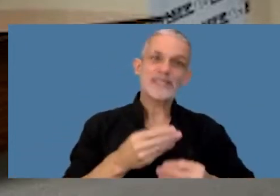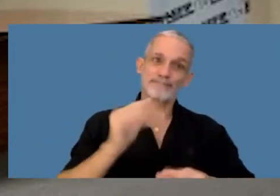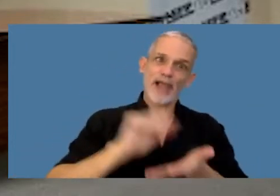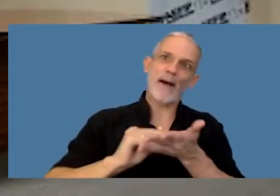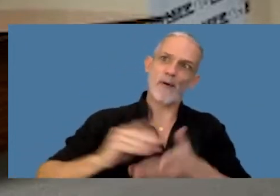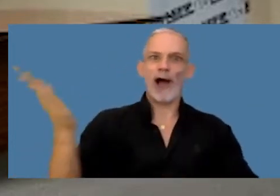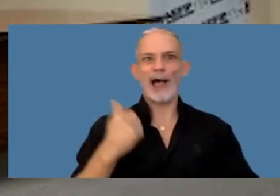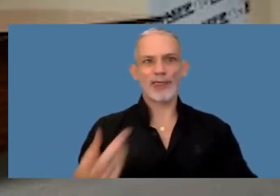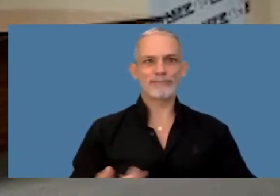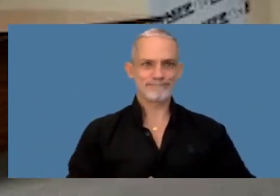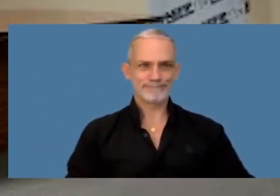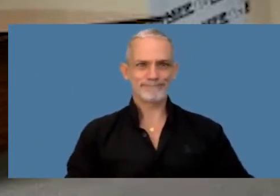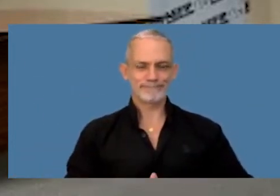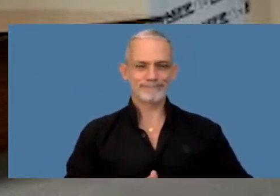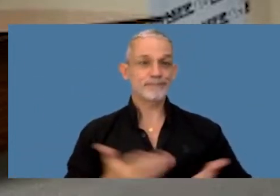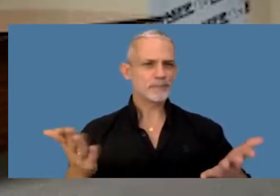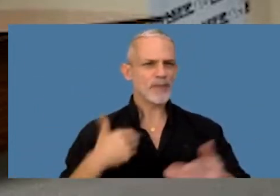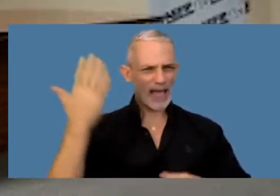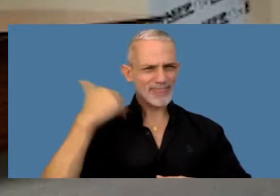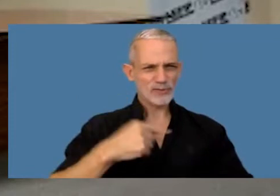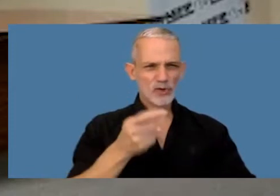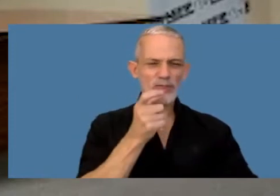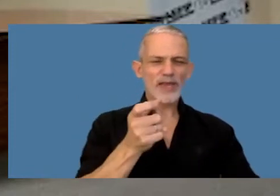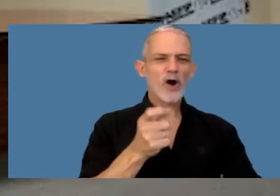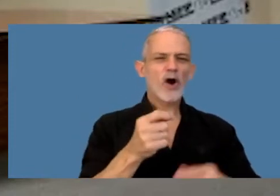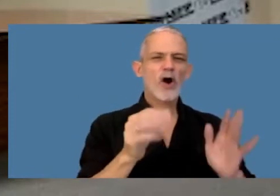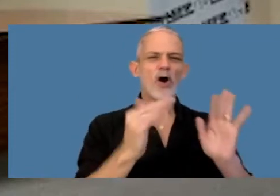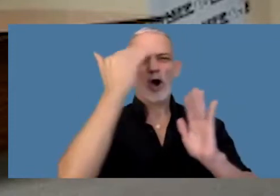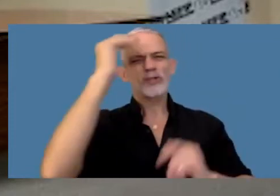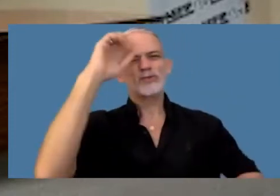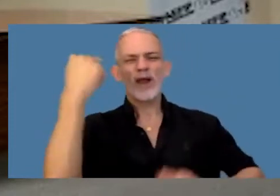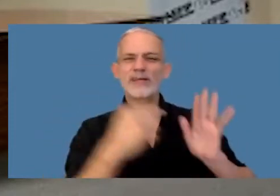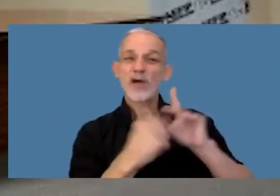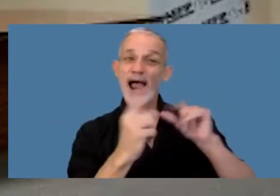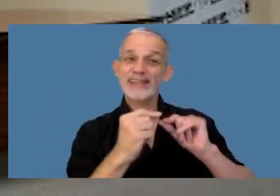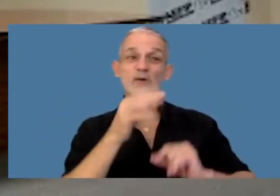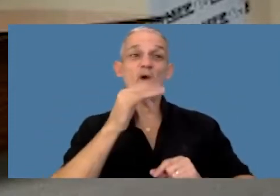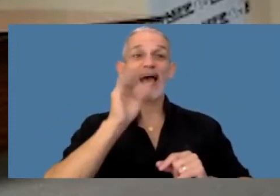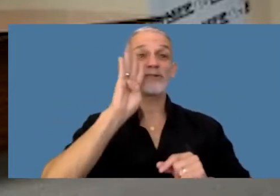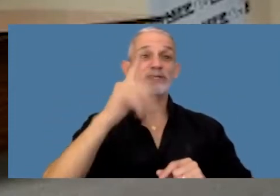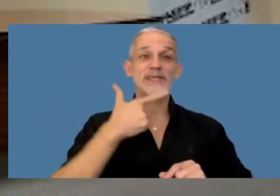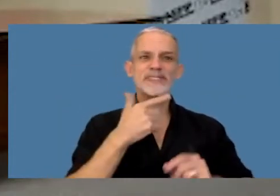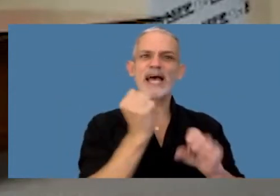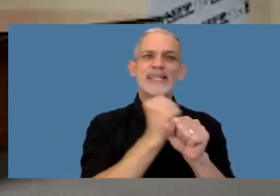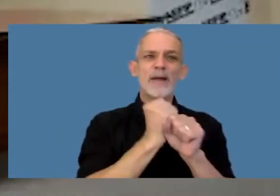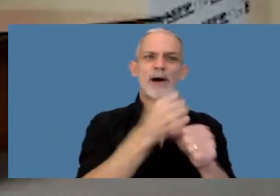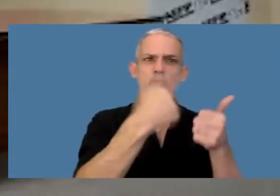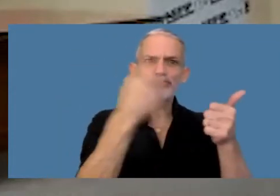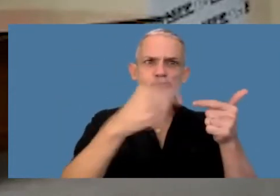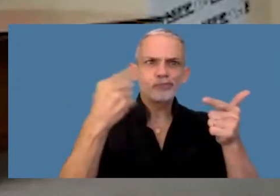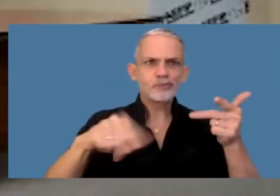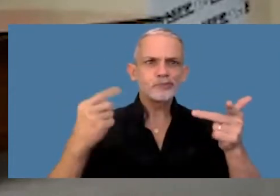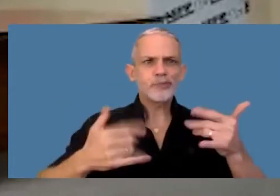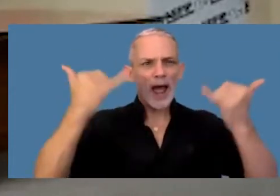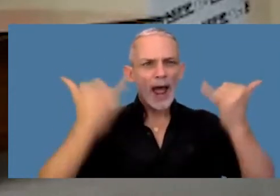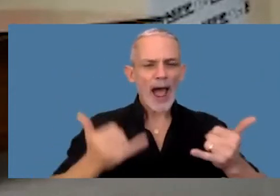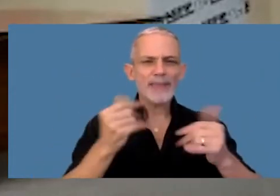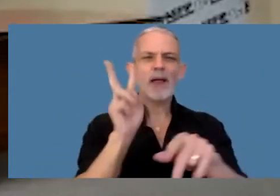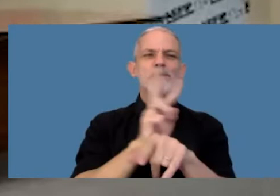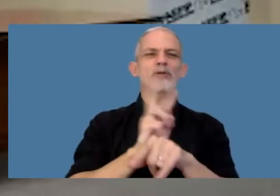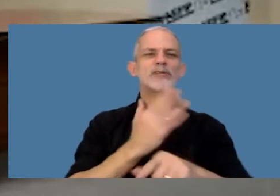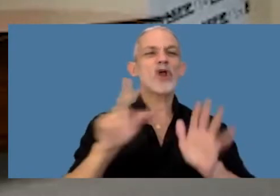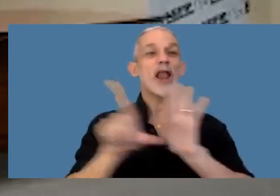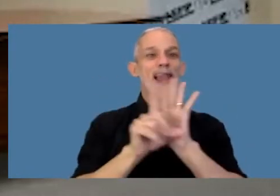tenerlo presente. Yo había mencionado el 14 bis, ¿no? Dice, el trabajo en sus diversas formas gozará de la protección de las